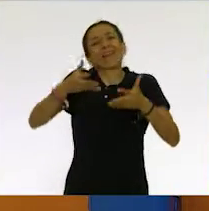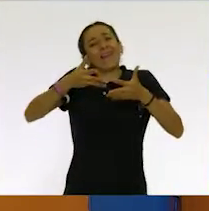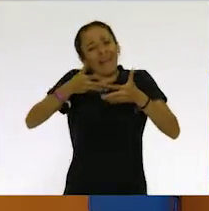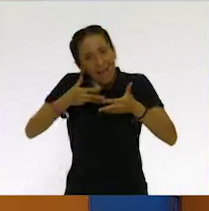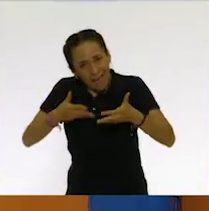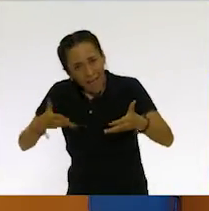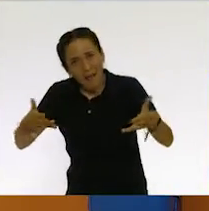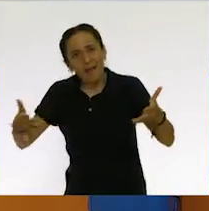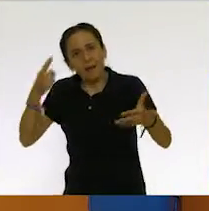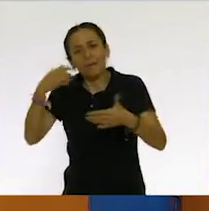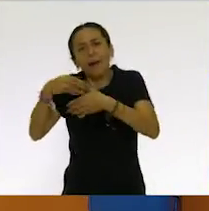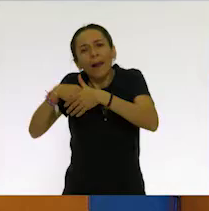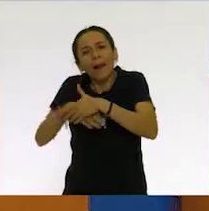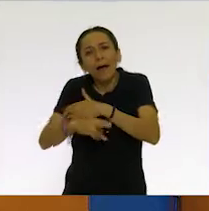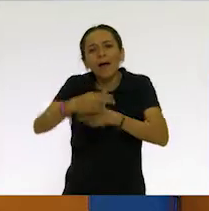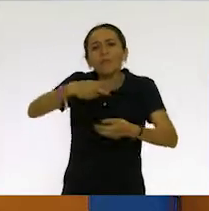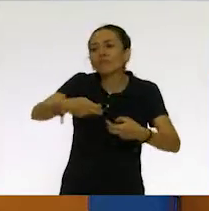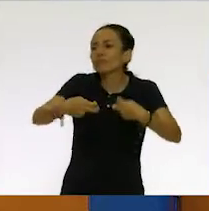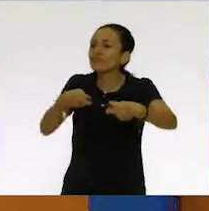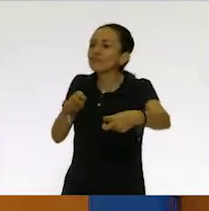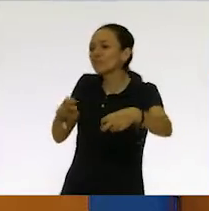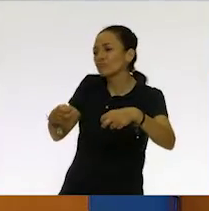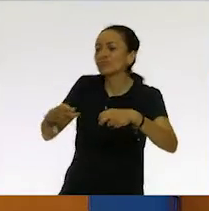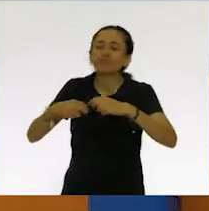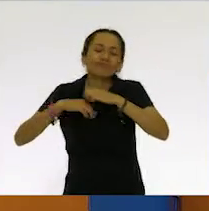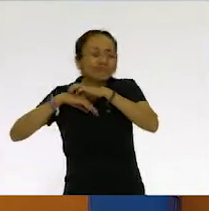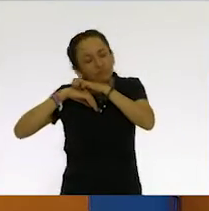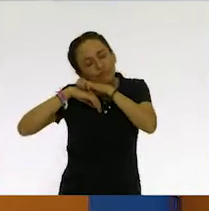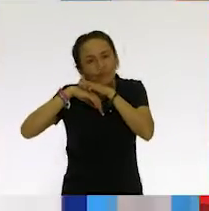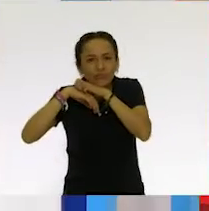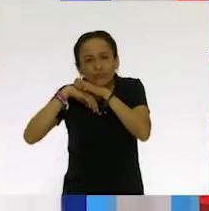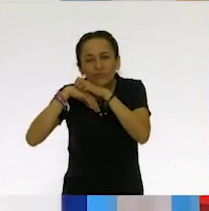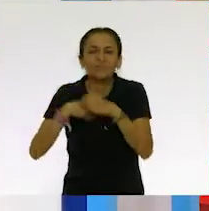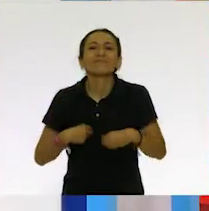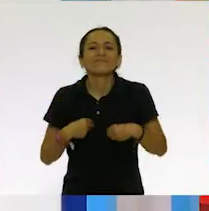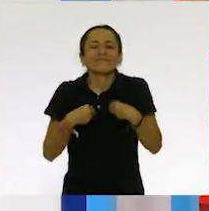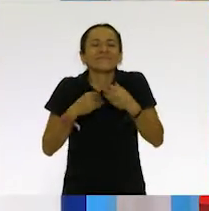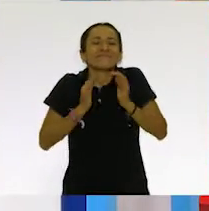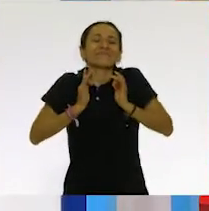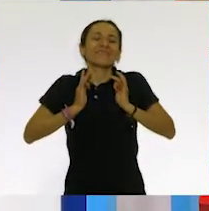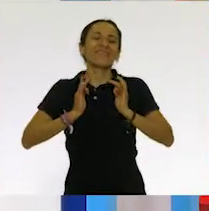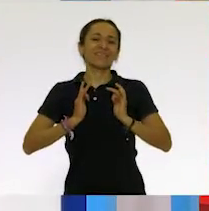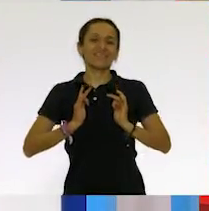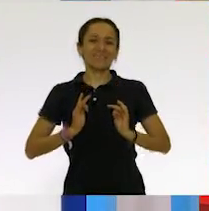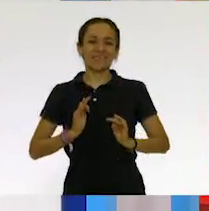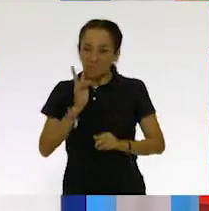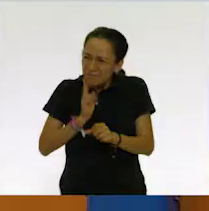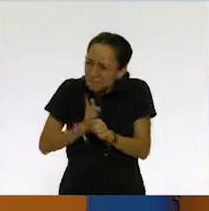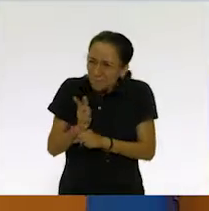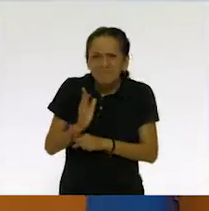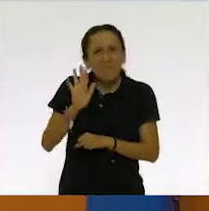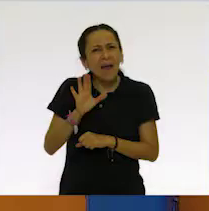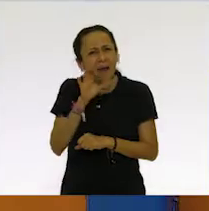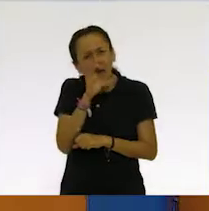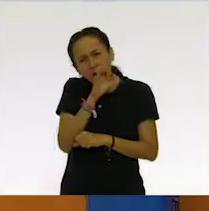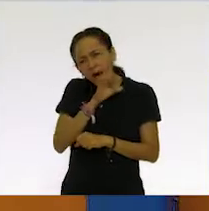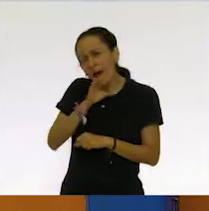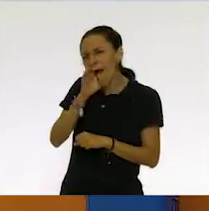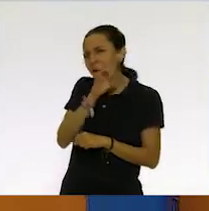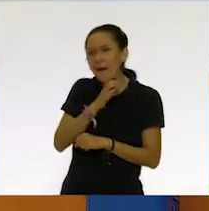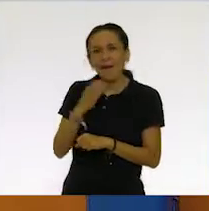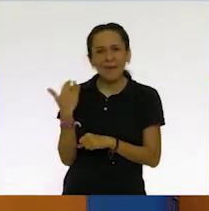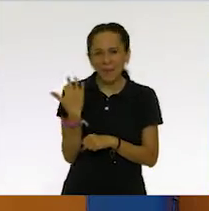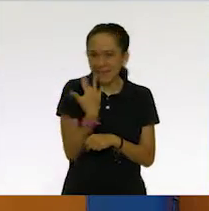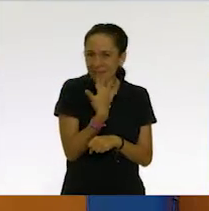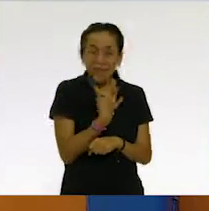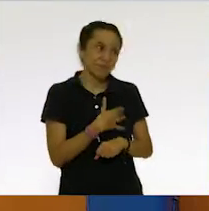cómodamente. Se ve que ahí están muy calientitos. Pues sí. Otro dato, vamos a ver más sobre los